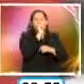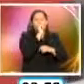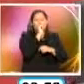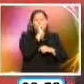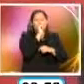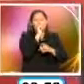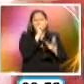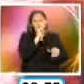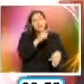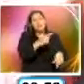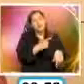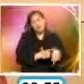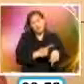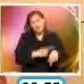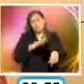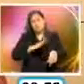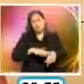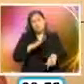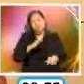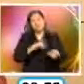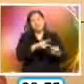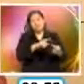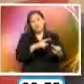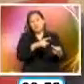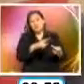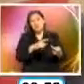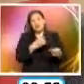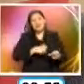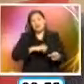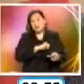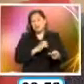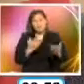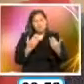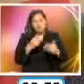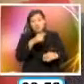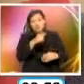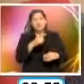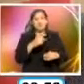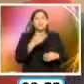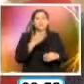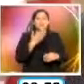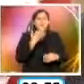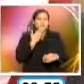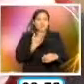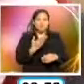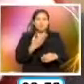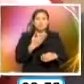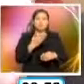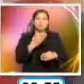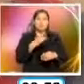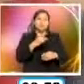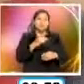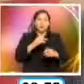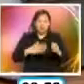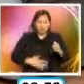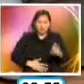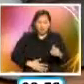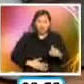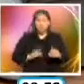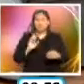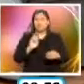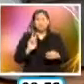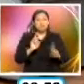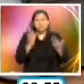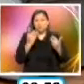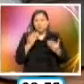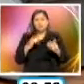a ser más enfermizo, ¿no? No va a haber no va a desarrollar muy bien, pues, esta parte en su estómago, ¿no? A través Sí. de lo